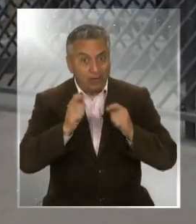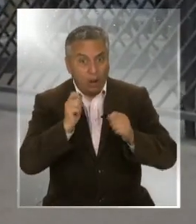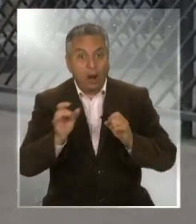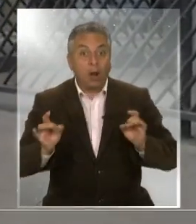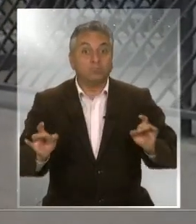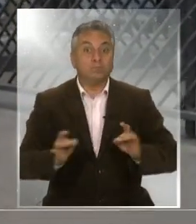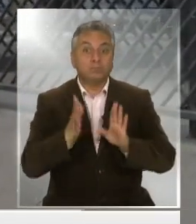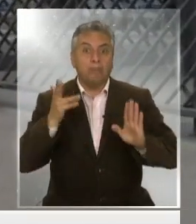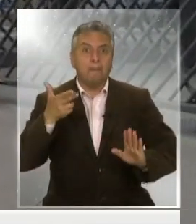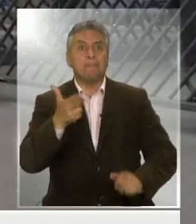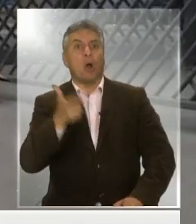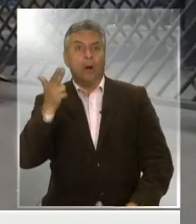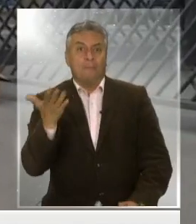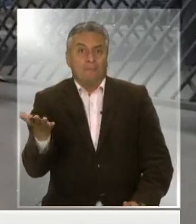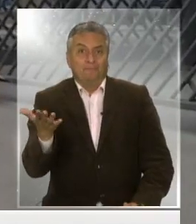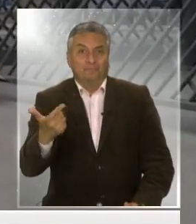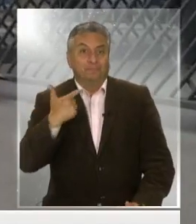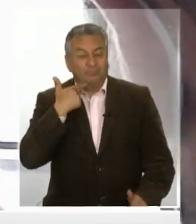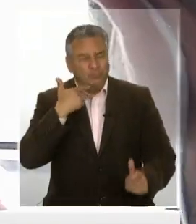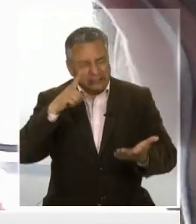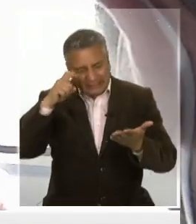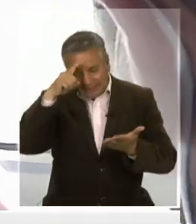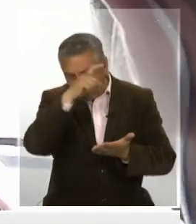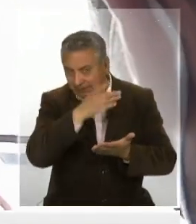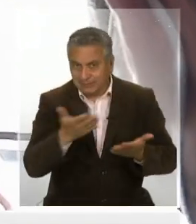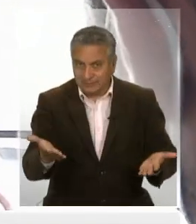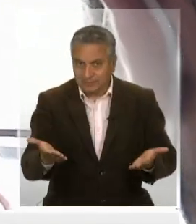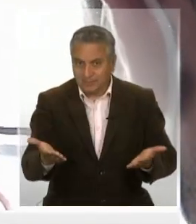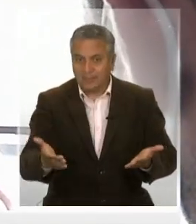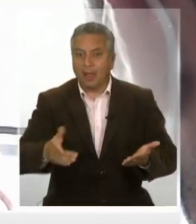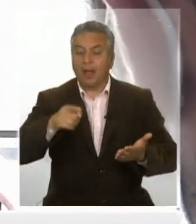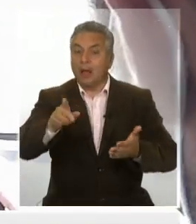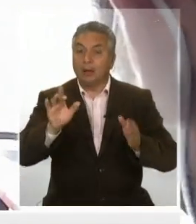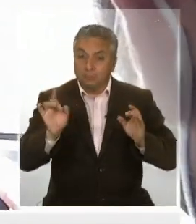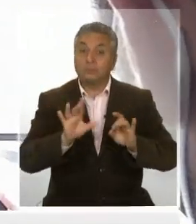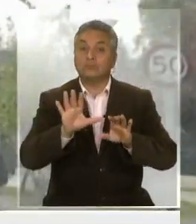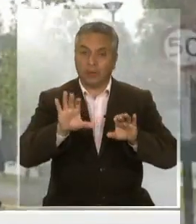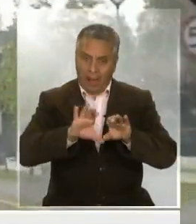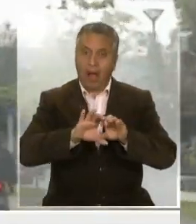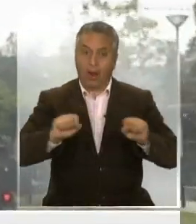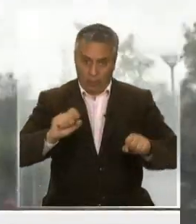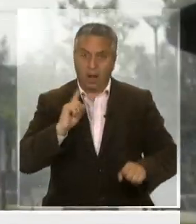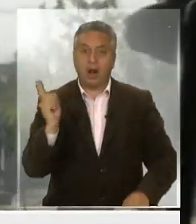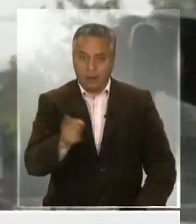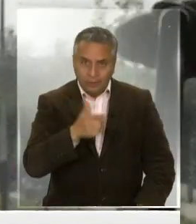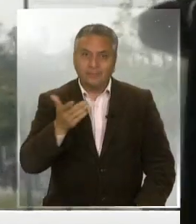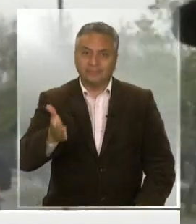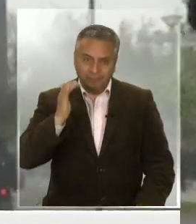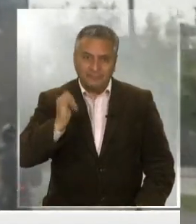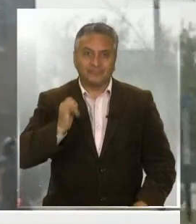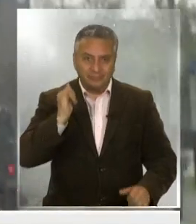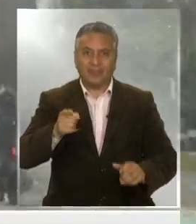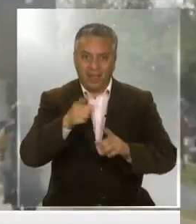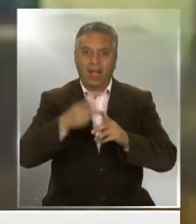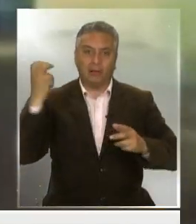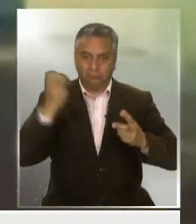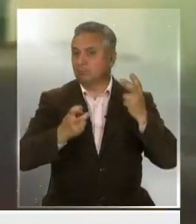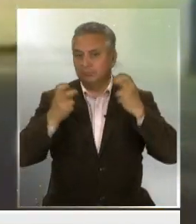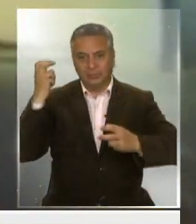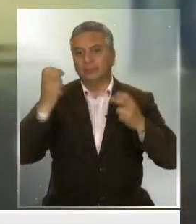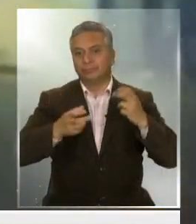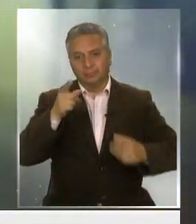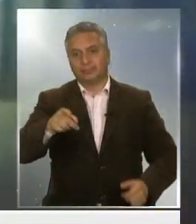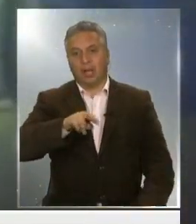un hecho más complicado. Donde sí hay acuerdo pleno es que debe lidiar con este tipo de hechos habitualmente y no